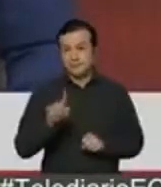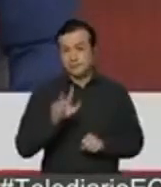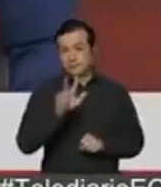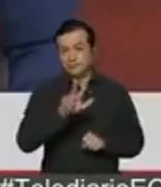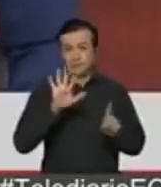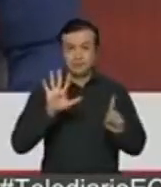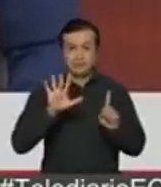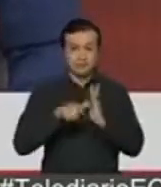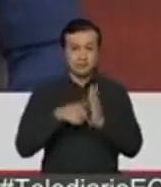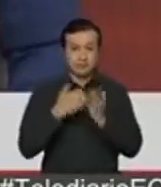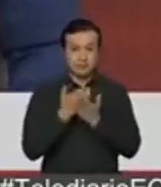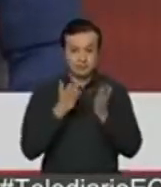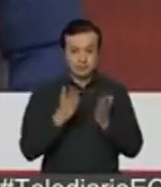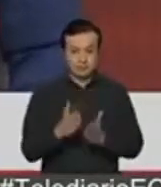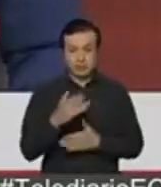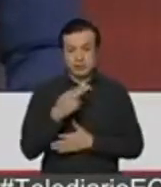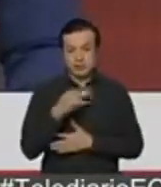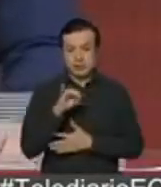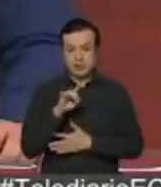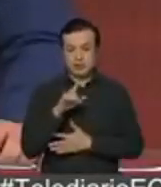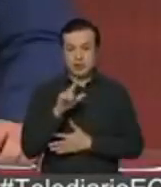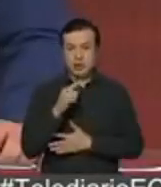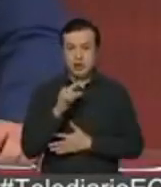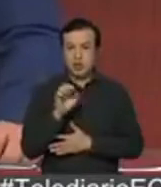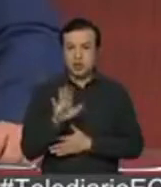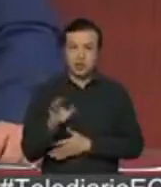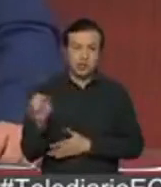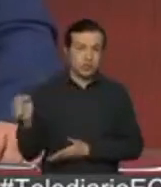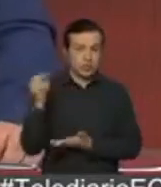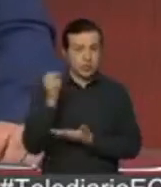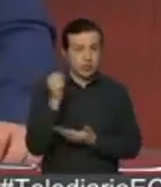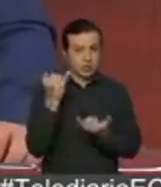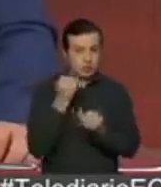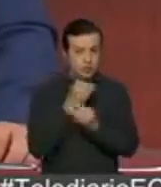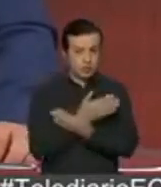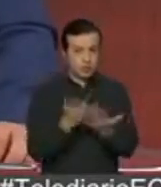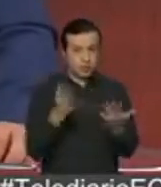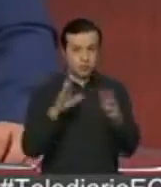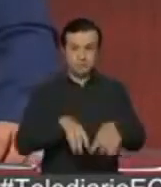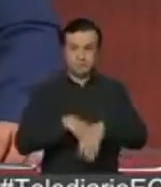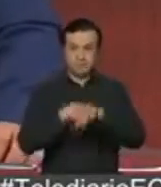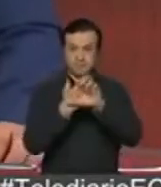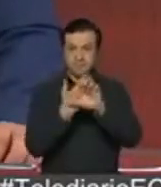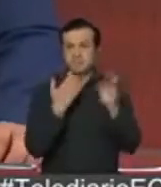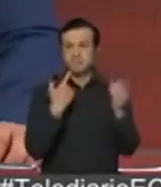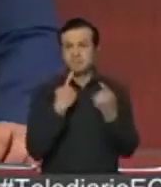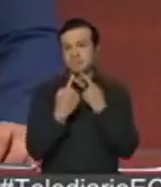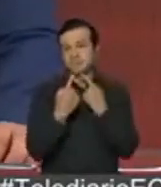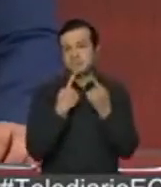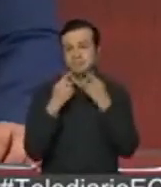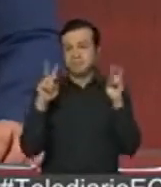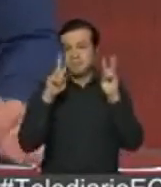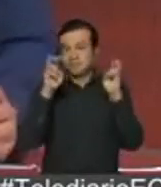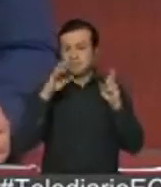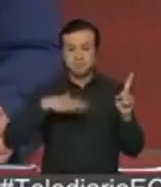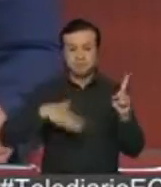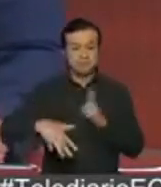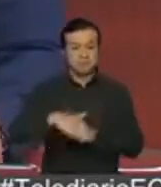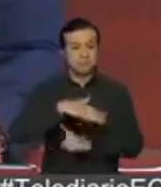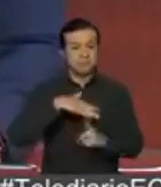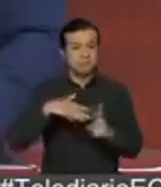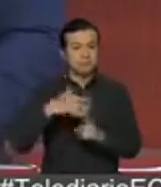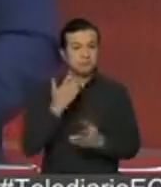7:36. El economista José Hidalgo, director de Cordes, nos acompaña esta mañana vía videoconferencia para conversar sobre la situación y el